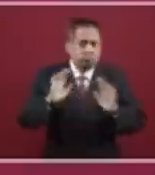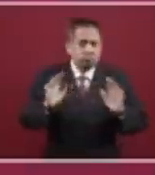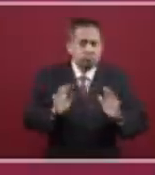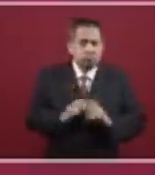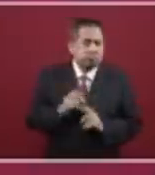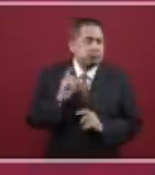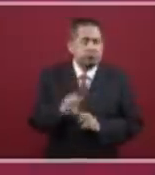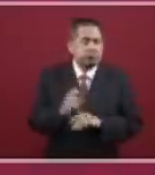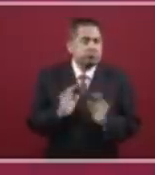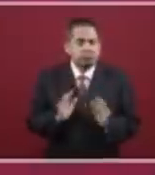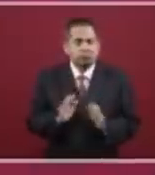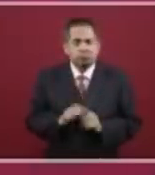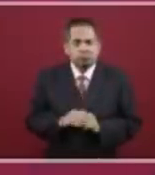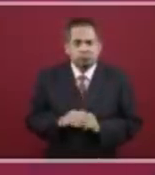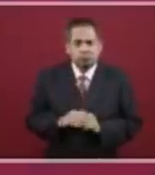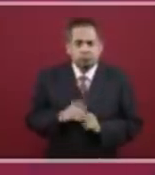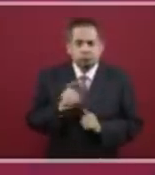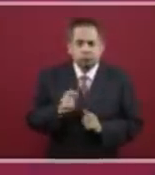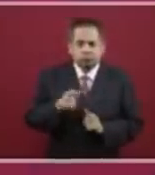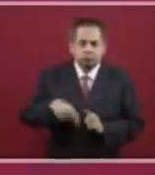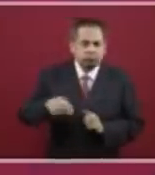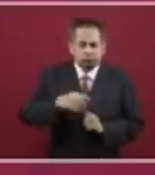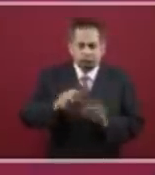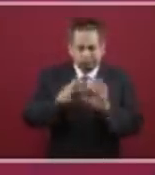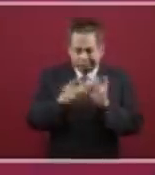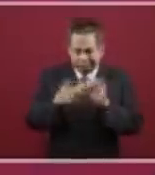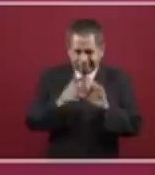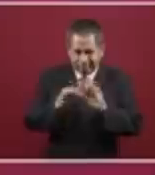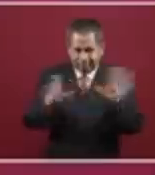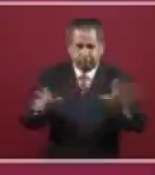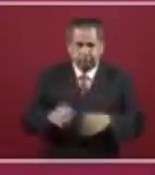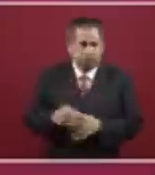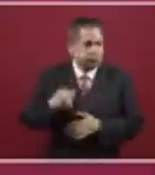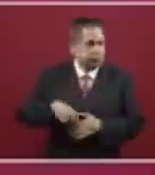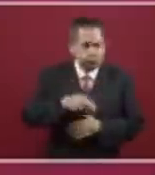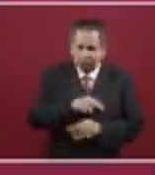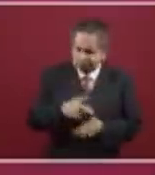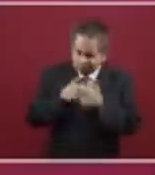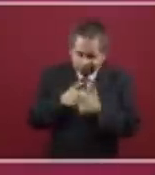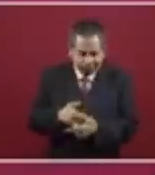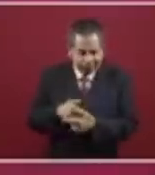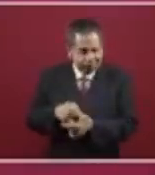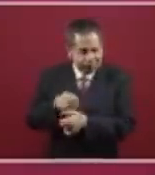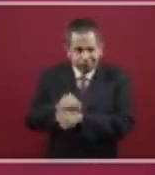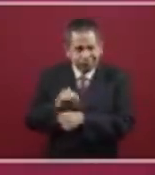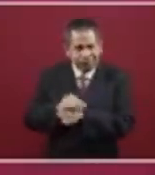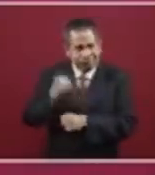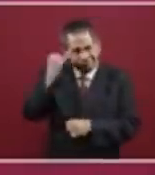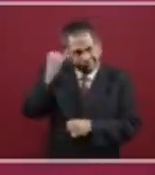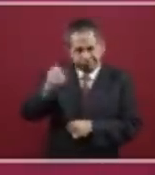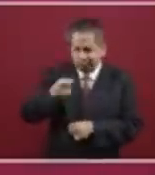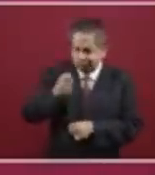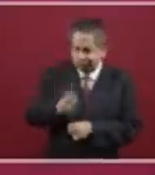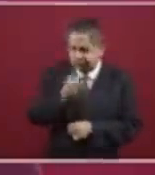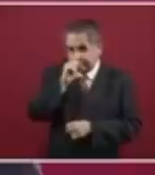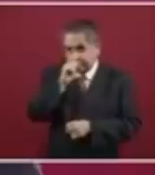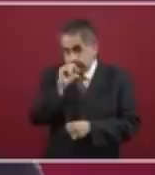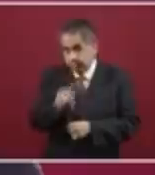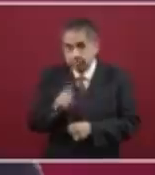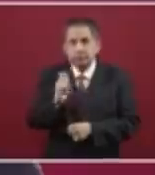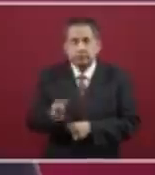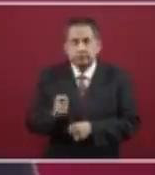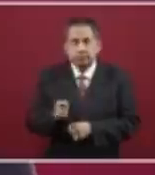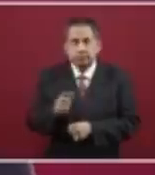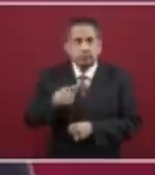se llegue a una definición. Nosotros vamos a seguir defendiendo el que